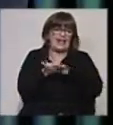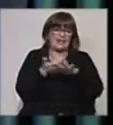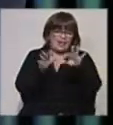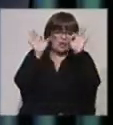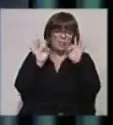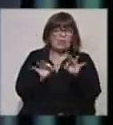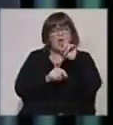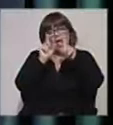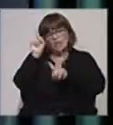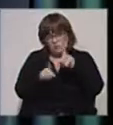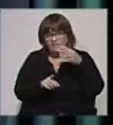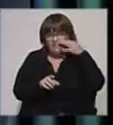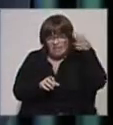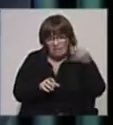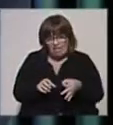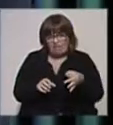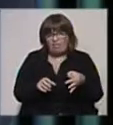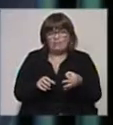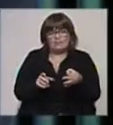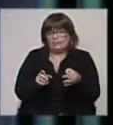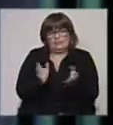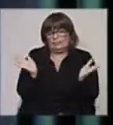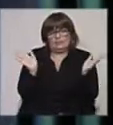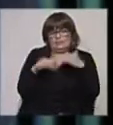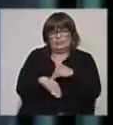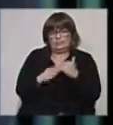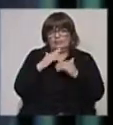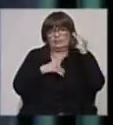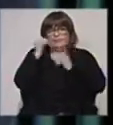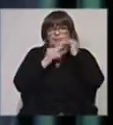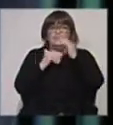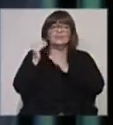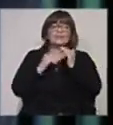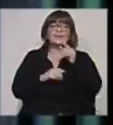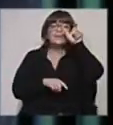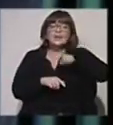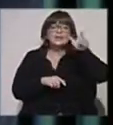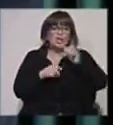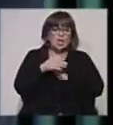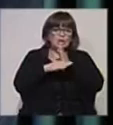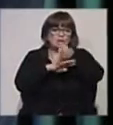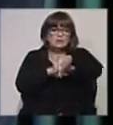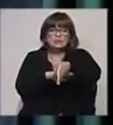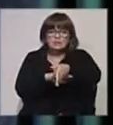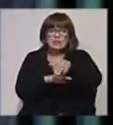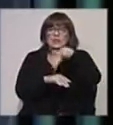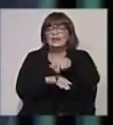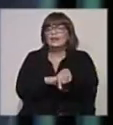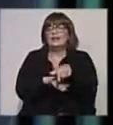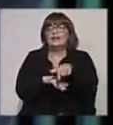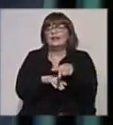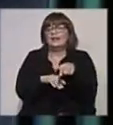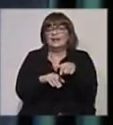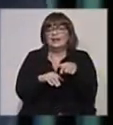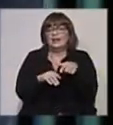algunas partes donde realmente es imposible construir, que tampoco la gente que cruza es de forma documentada